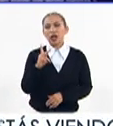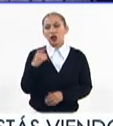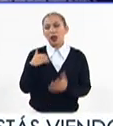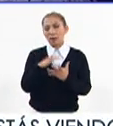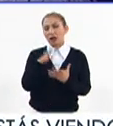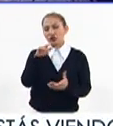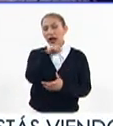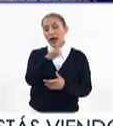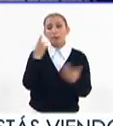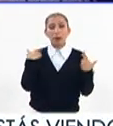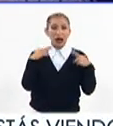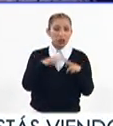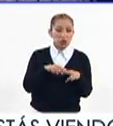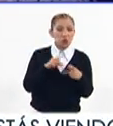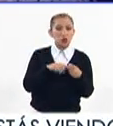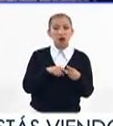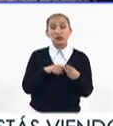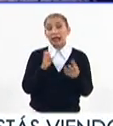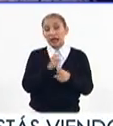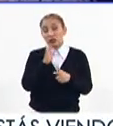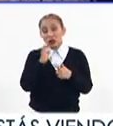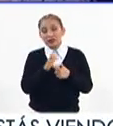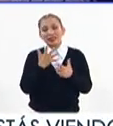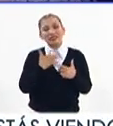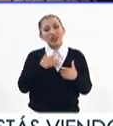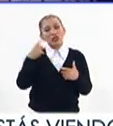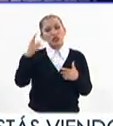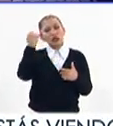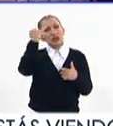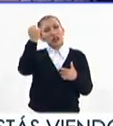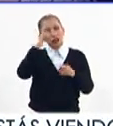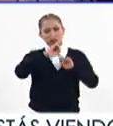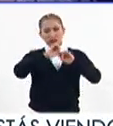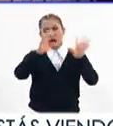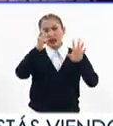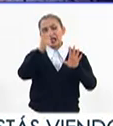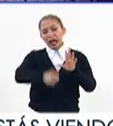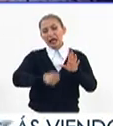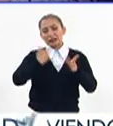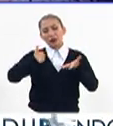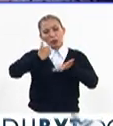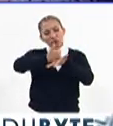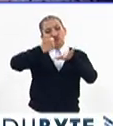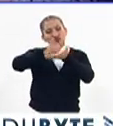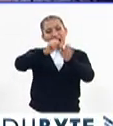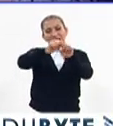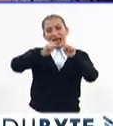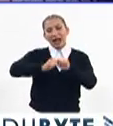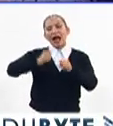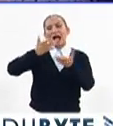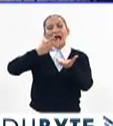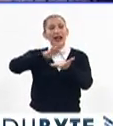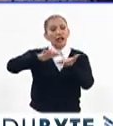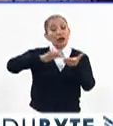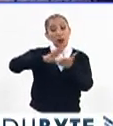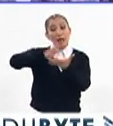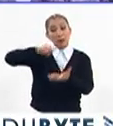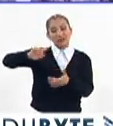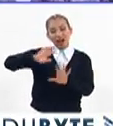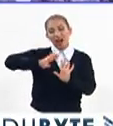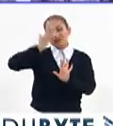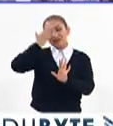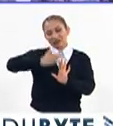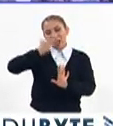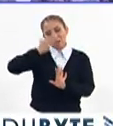la mayoría son maestros, entonces tienen un concepto muy claro de lo que es la mediación en las salas de lectura, porque la mayoría ya